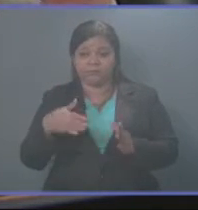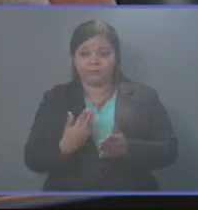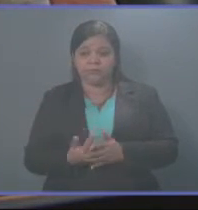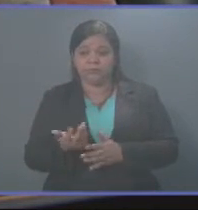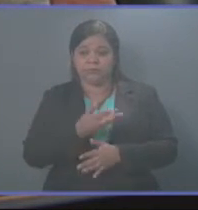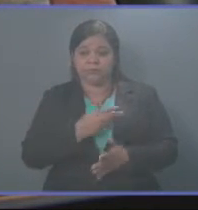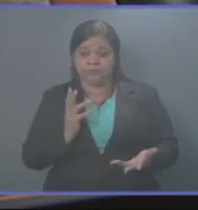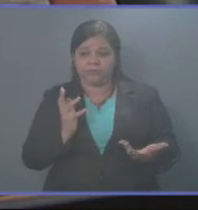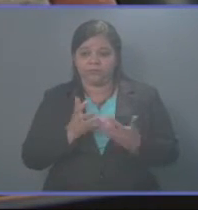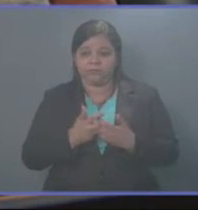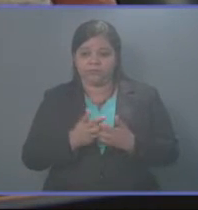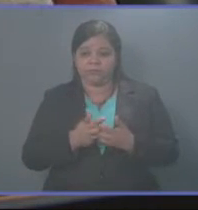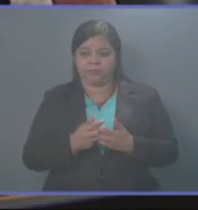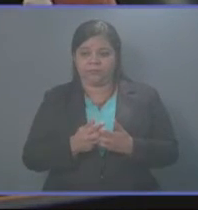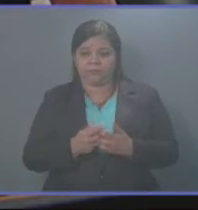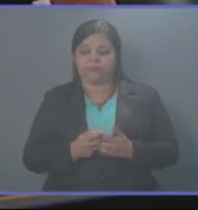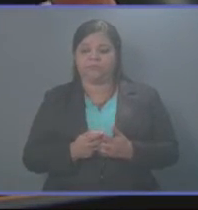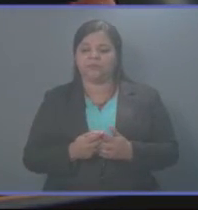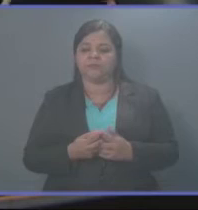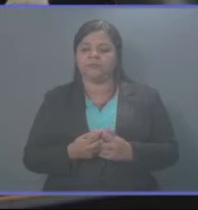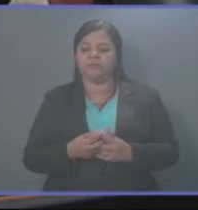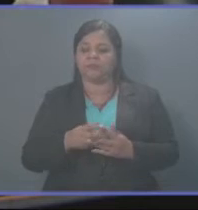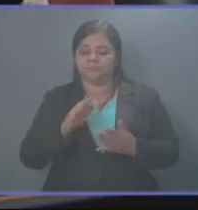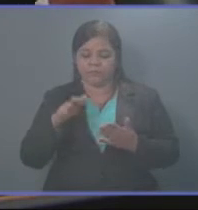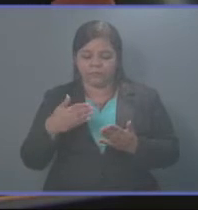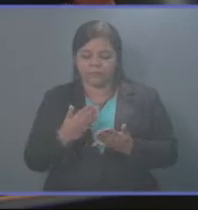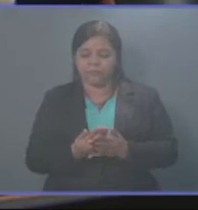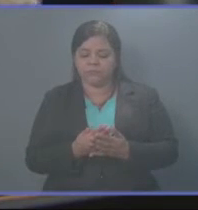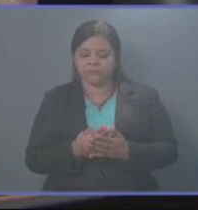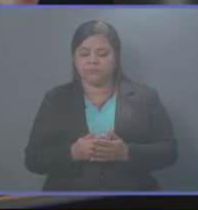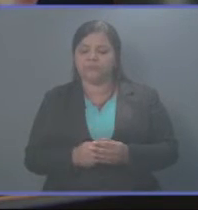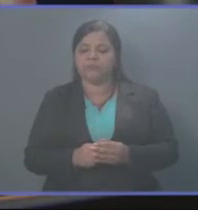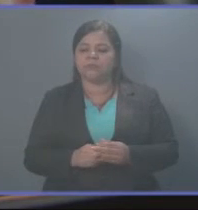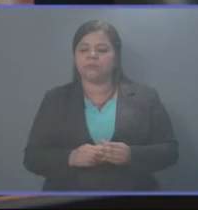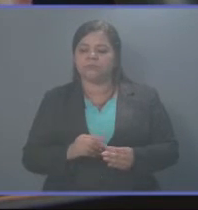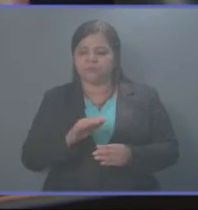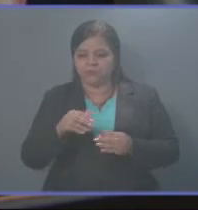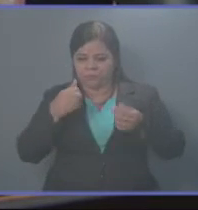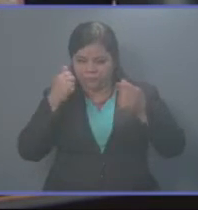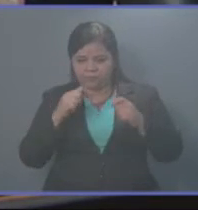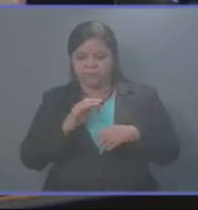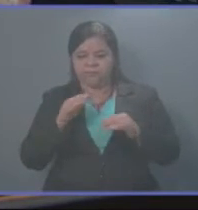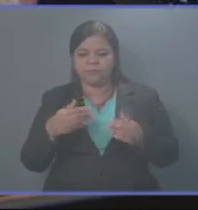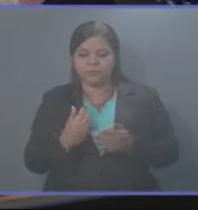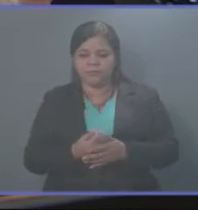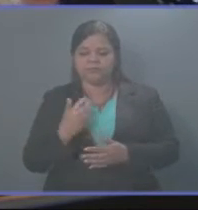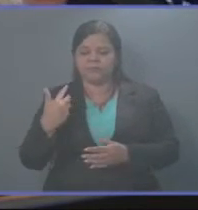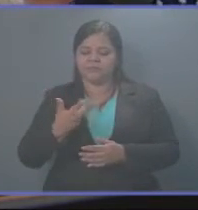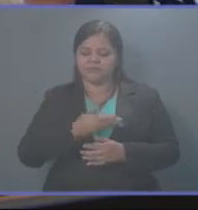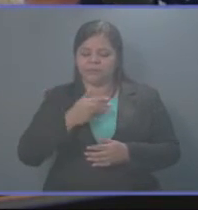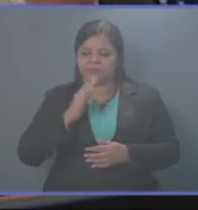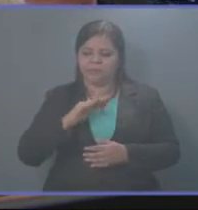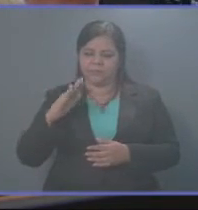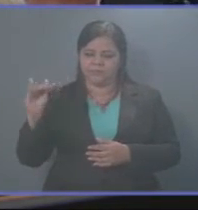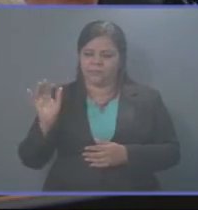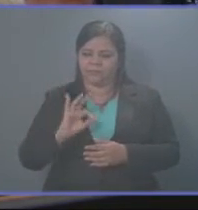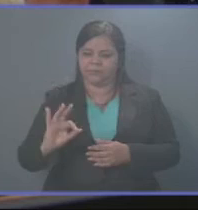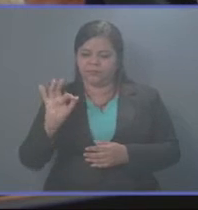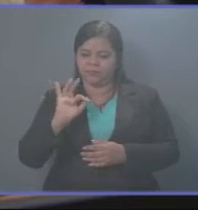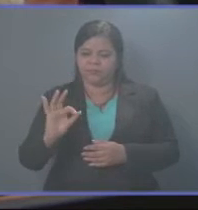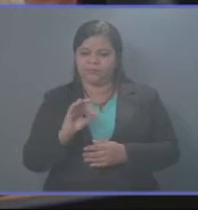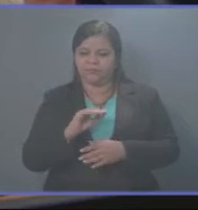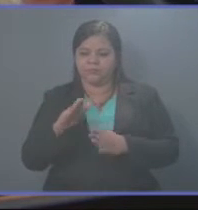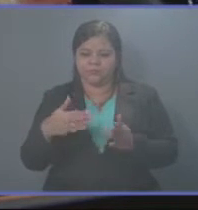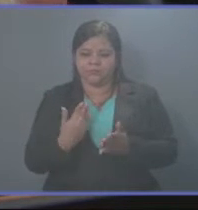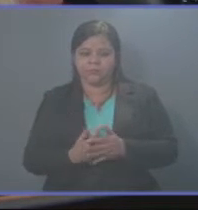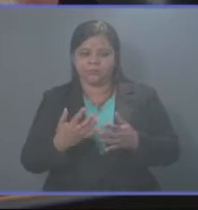la acción interinstitucional y la participación comunitaria en los territorios mejora la calidad de vida de